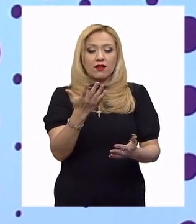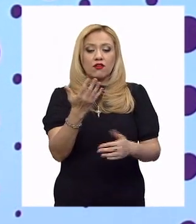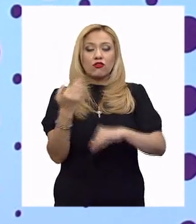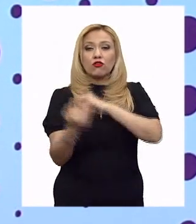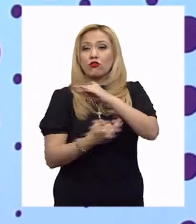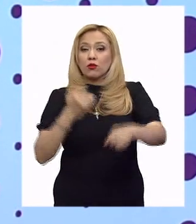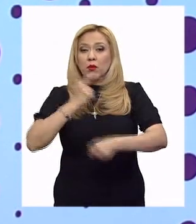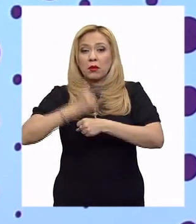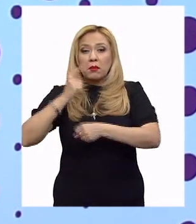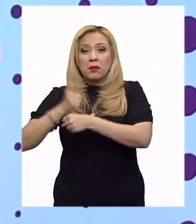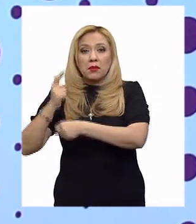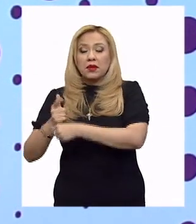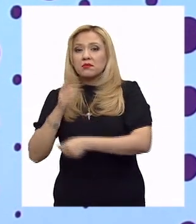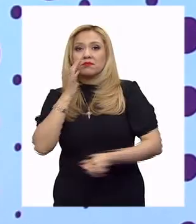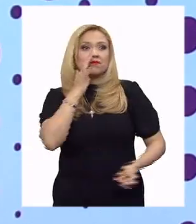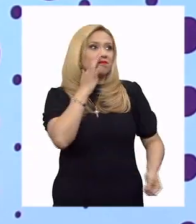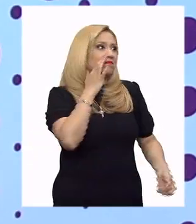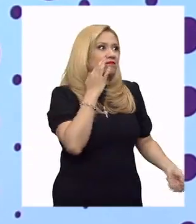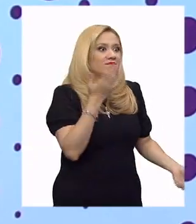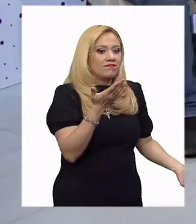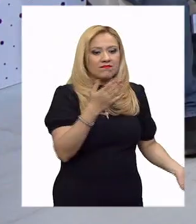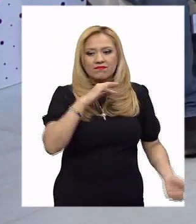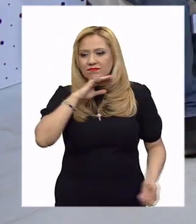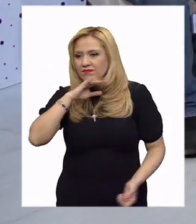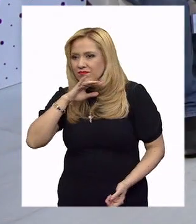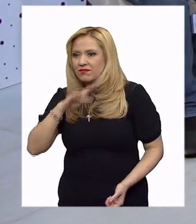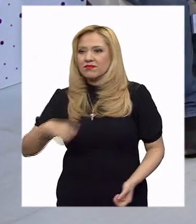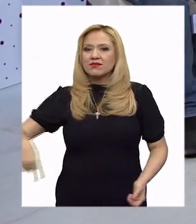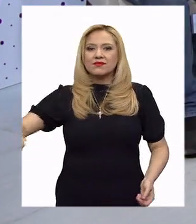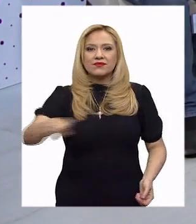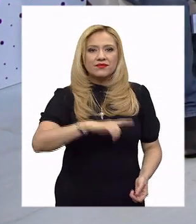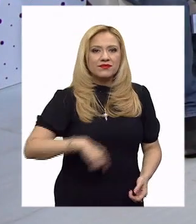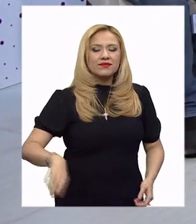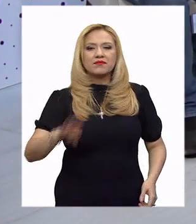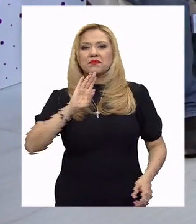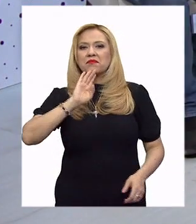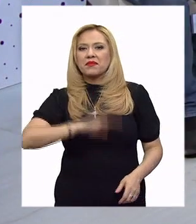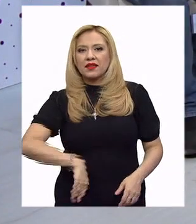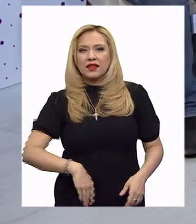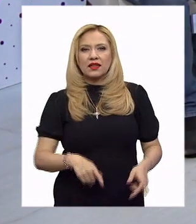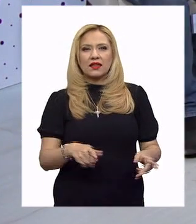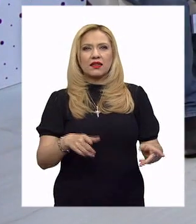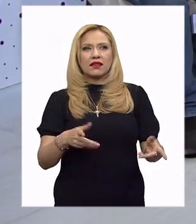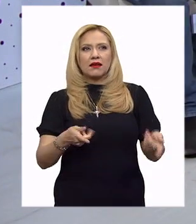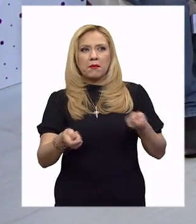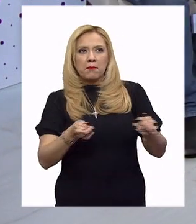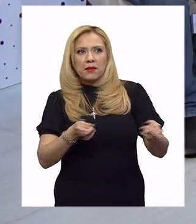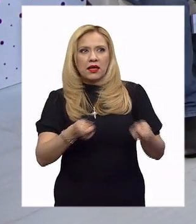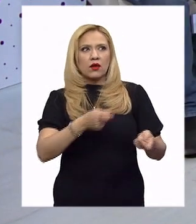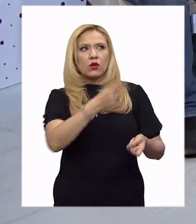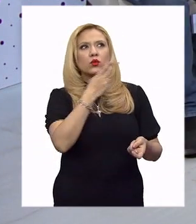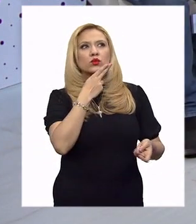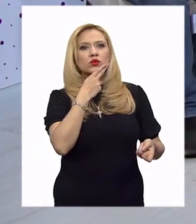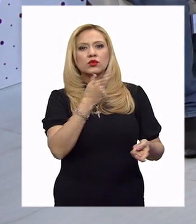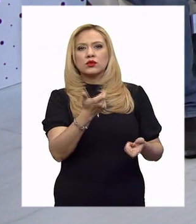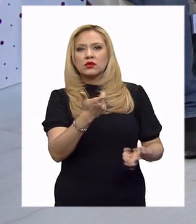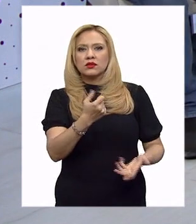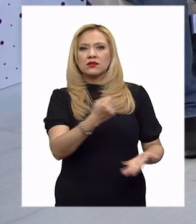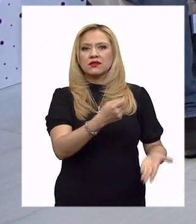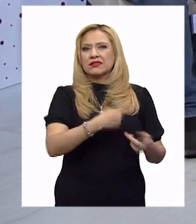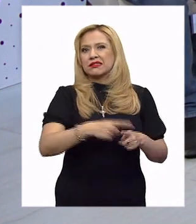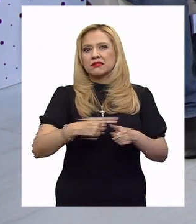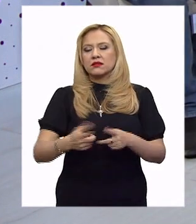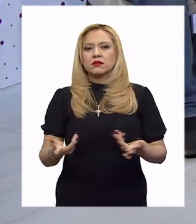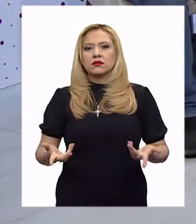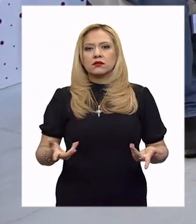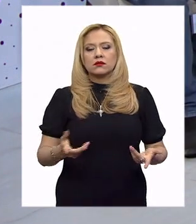identificar los actos de corrupción o de mala administración y por lo tanto son los